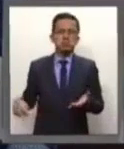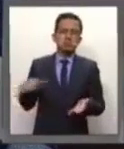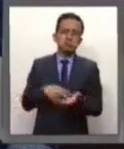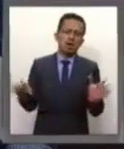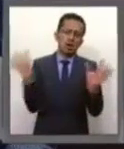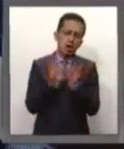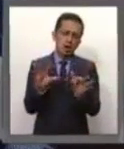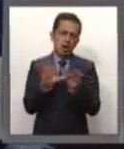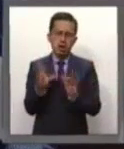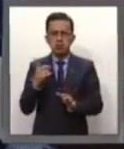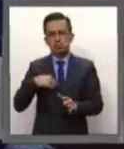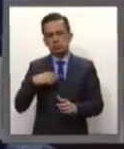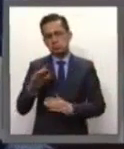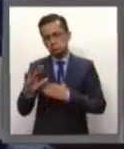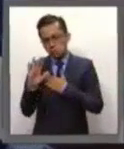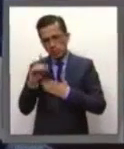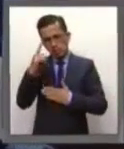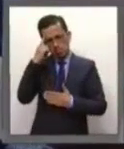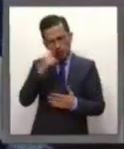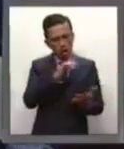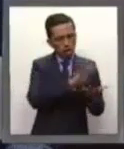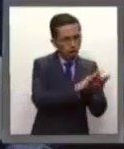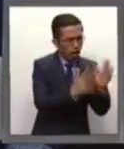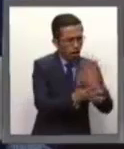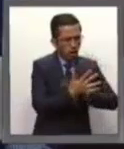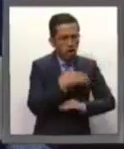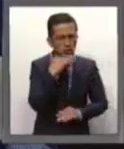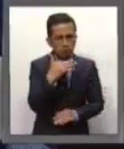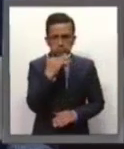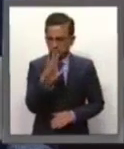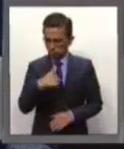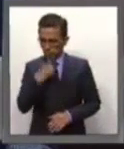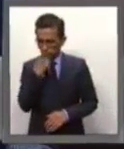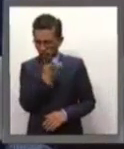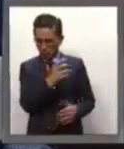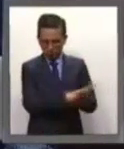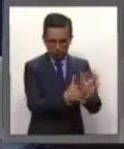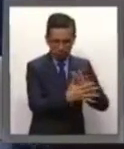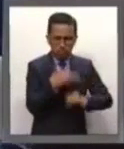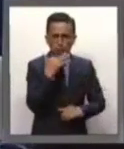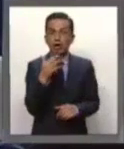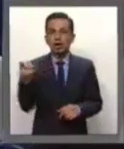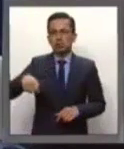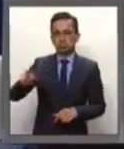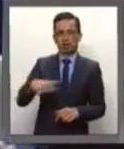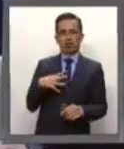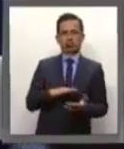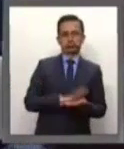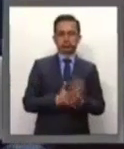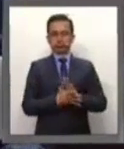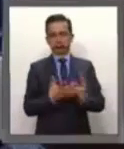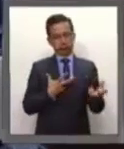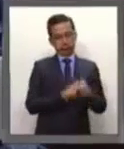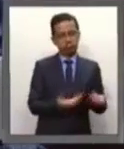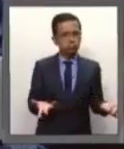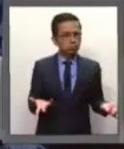corrupción. Y digo con la corrupción porque muchos son cómplices. Nosotros aquí venimos a combatirlo, venimos a aplicar leyes